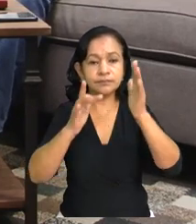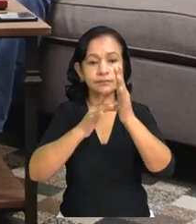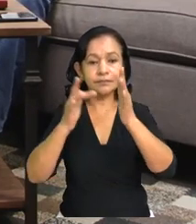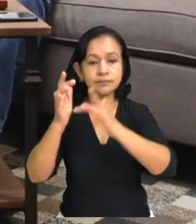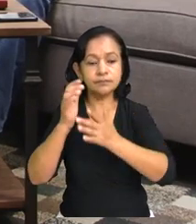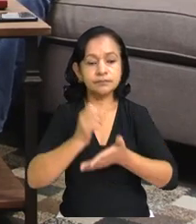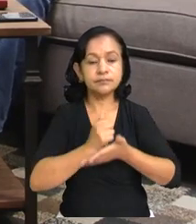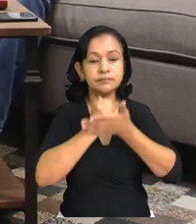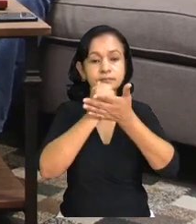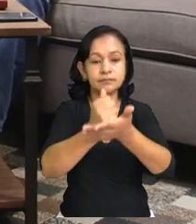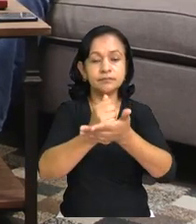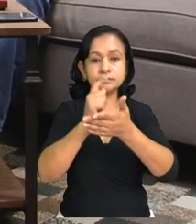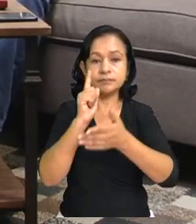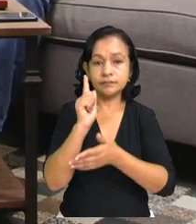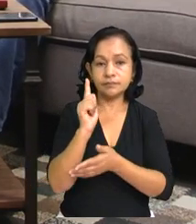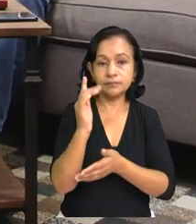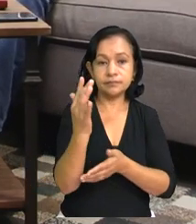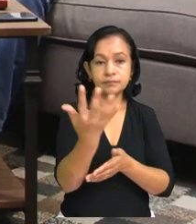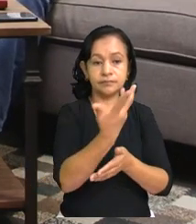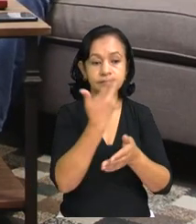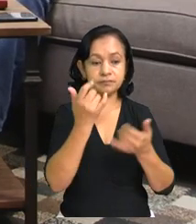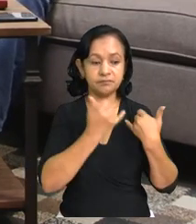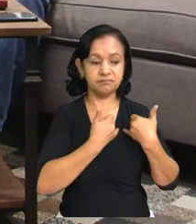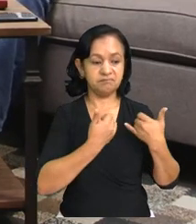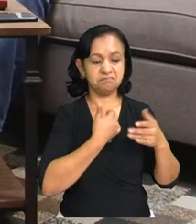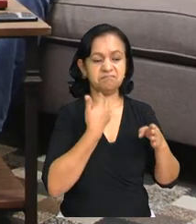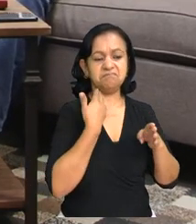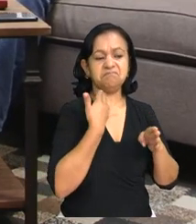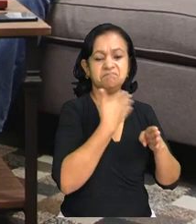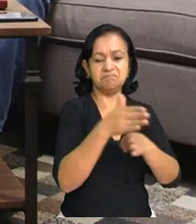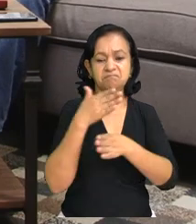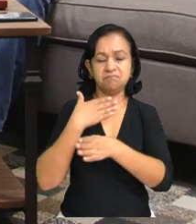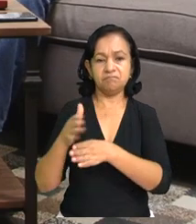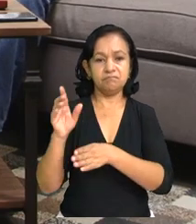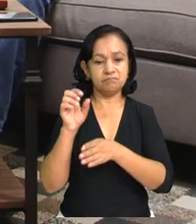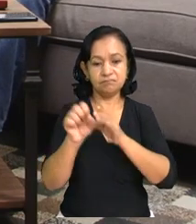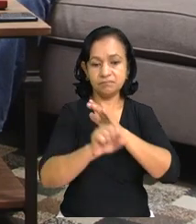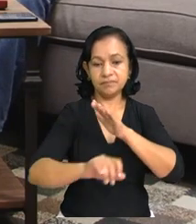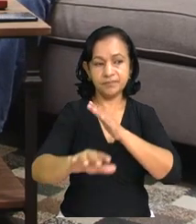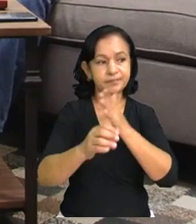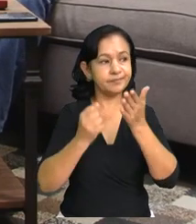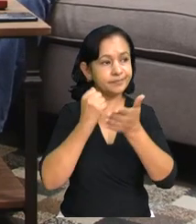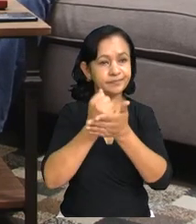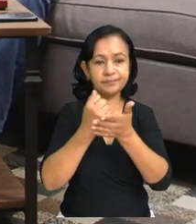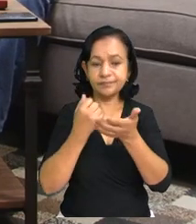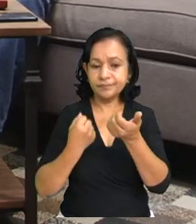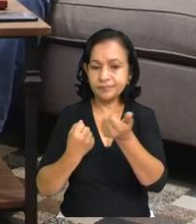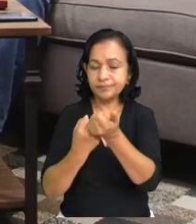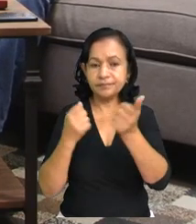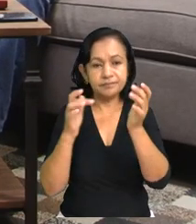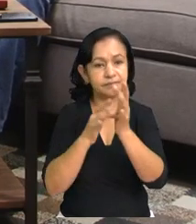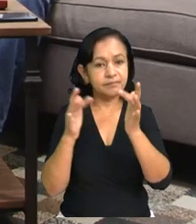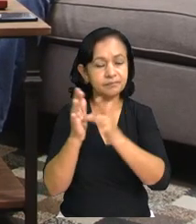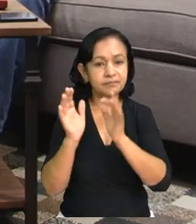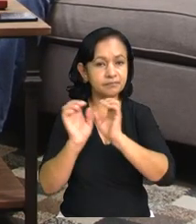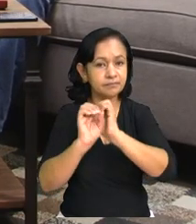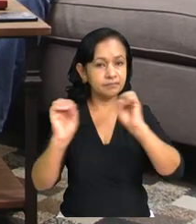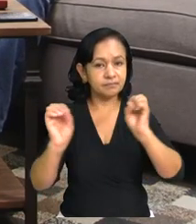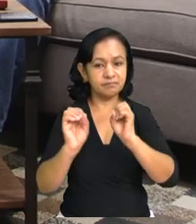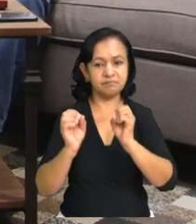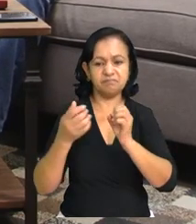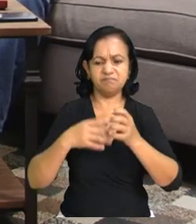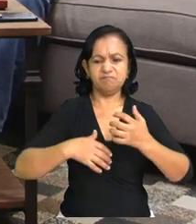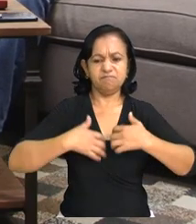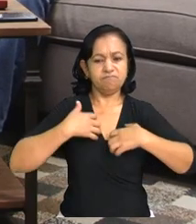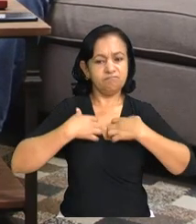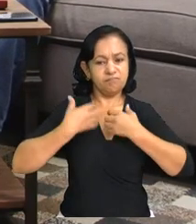las instituciones trabajaran por separado, no estaríamos siendo ni socialistas, ni solidarias, ni cristianas. Seríamos entidades egoístas, pero lo